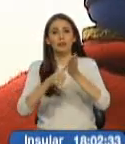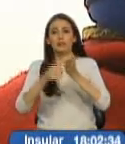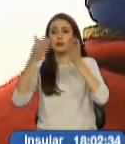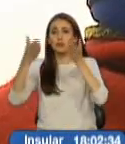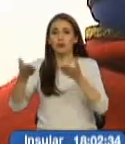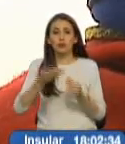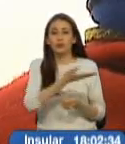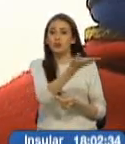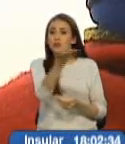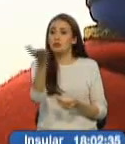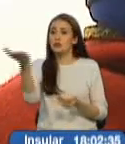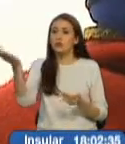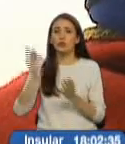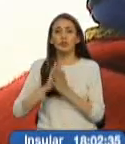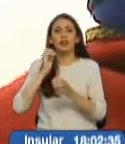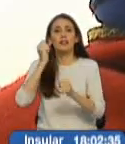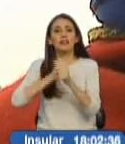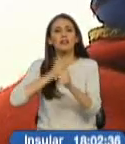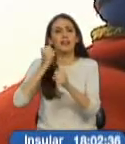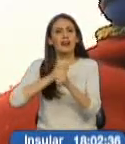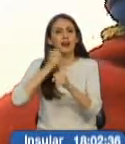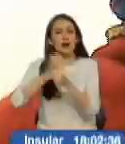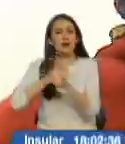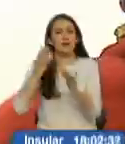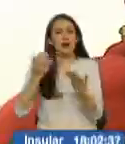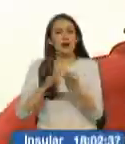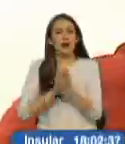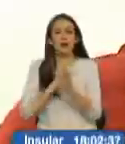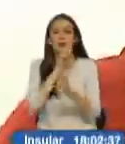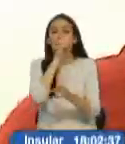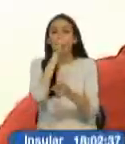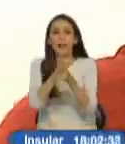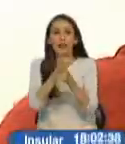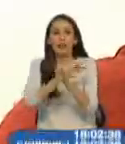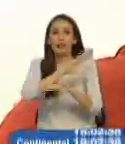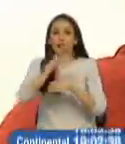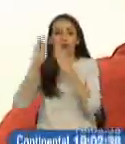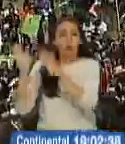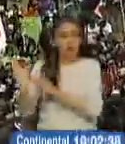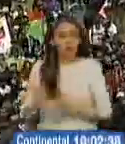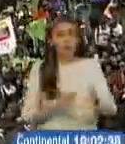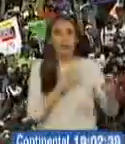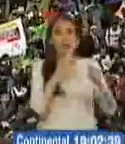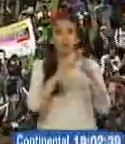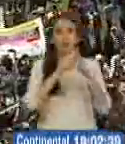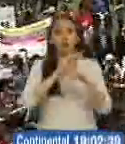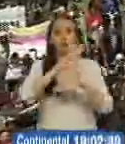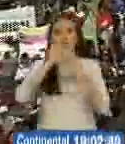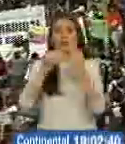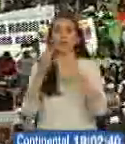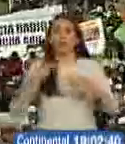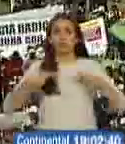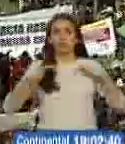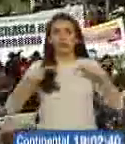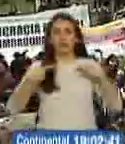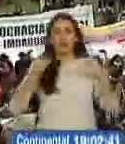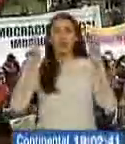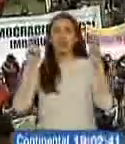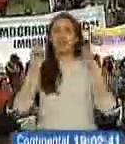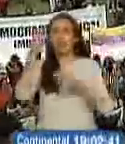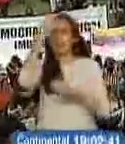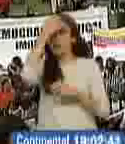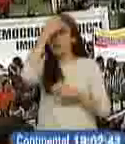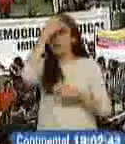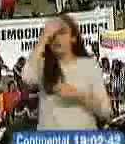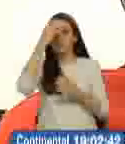pueblo maravilloso. Trabajar haciendo realidad el plan Toda una Vida. También se refirió al tema de la educación